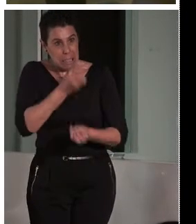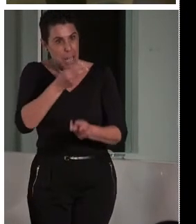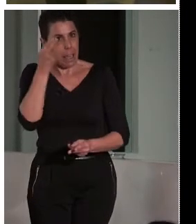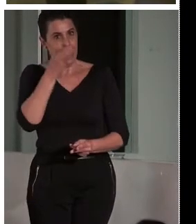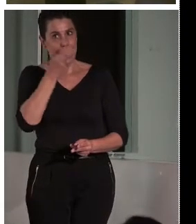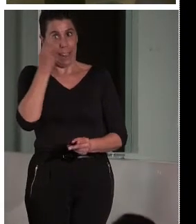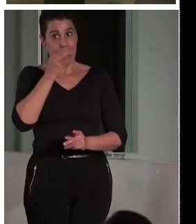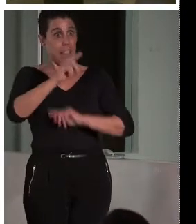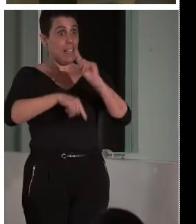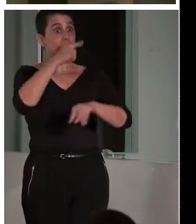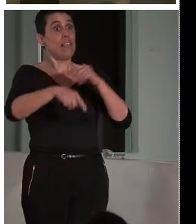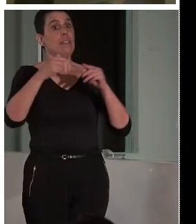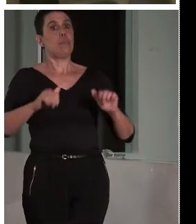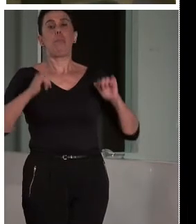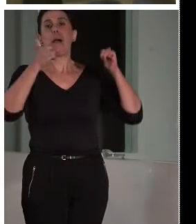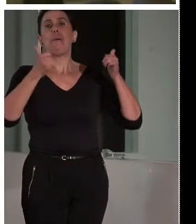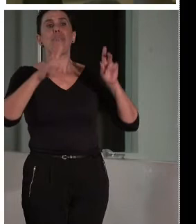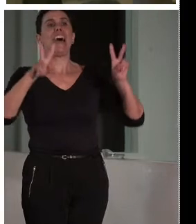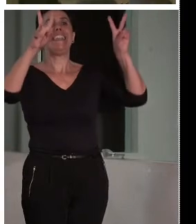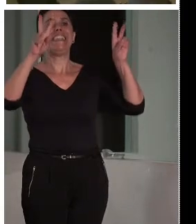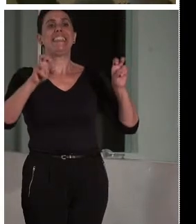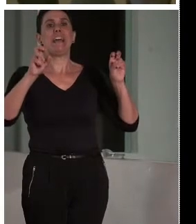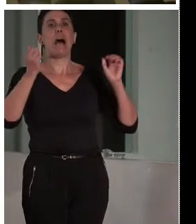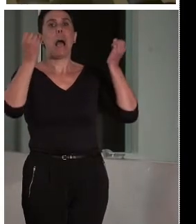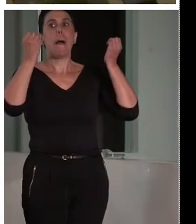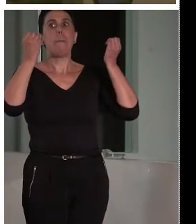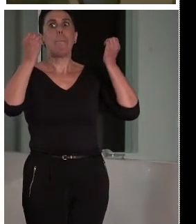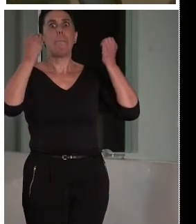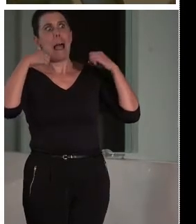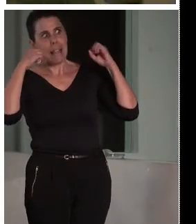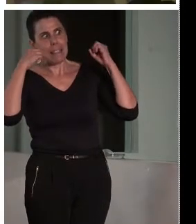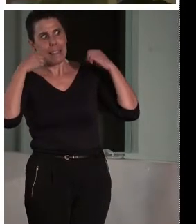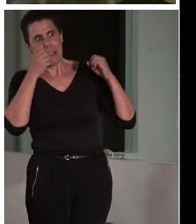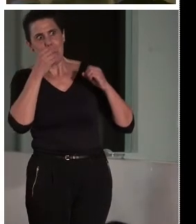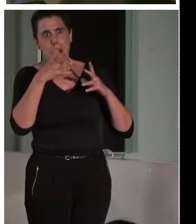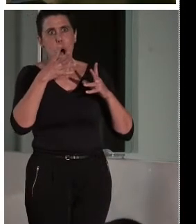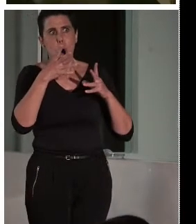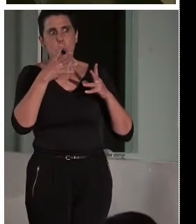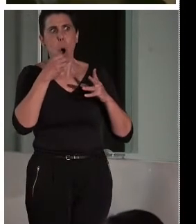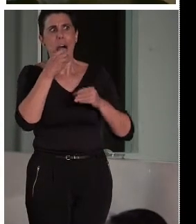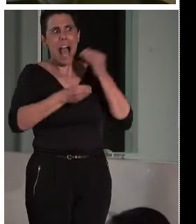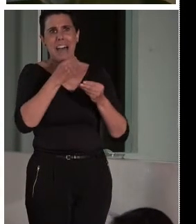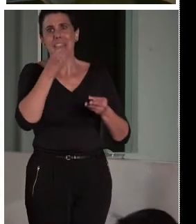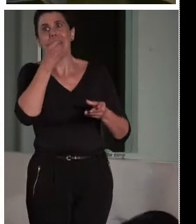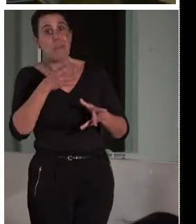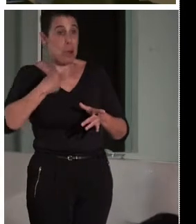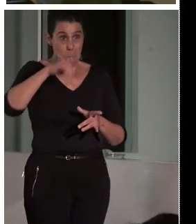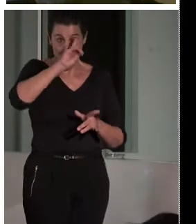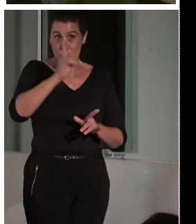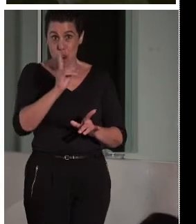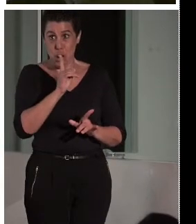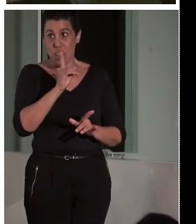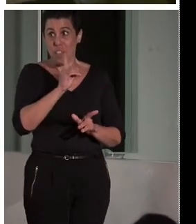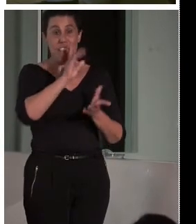pasamos con las buenas prácticas o prácticas porque todavía no sé si son buenas o no con respecto a nuestros sitios de patrimonio mundial